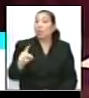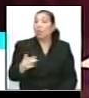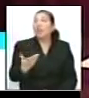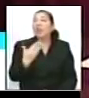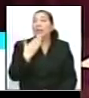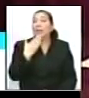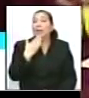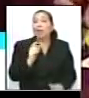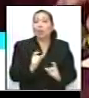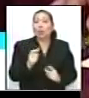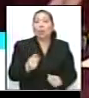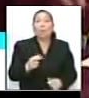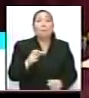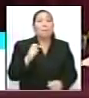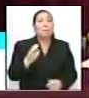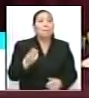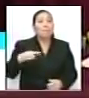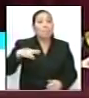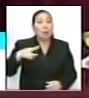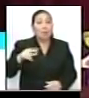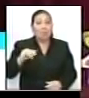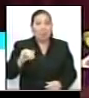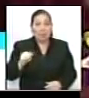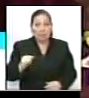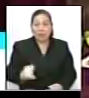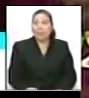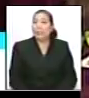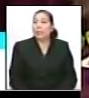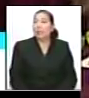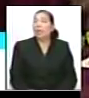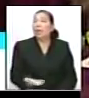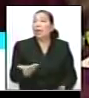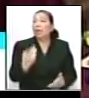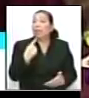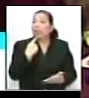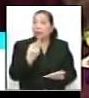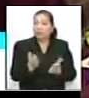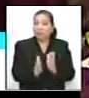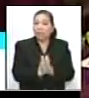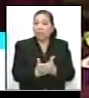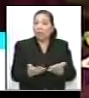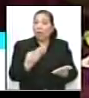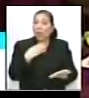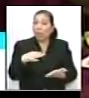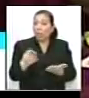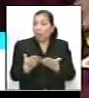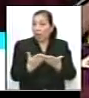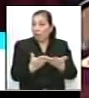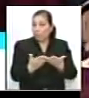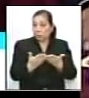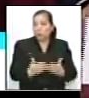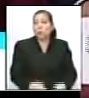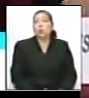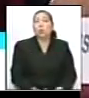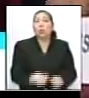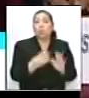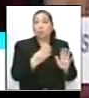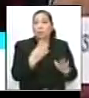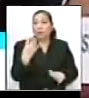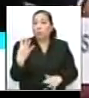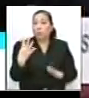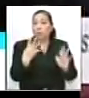realizado estudios en el PRONOE San Alejandro de Arequipa durante los años 94, 95